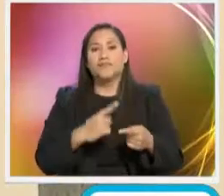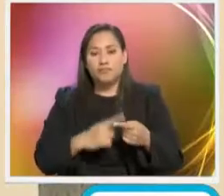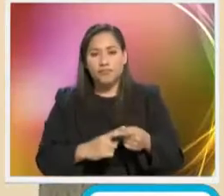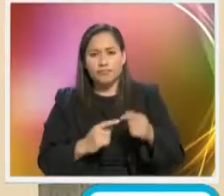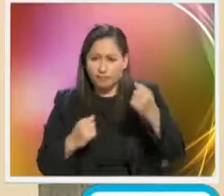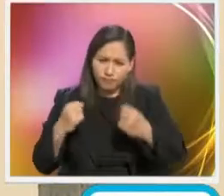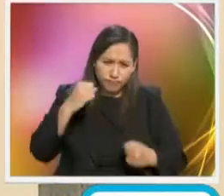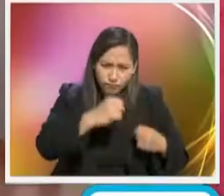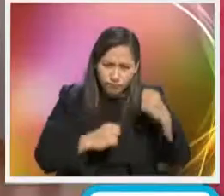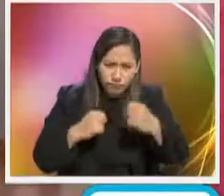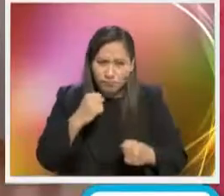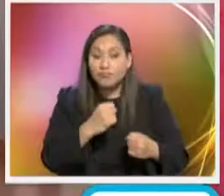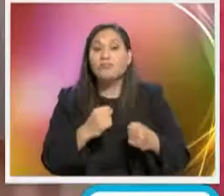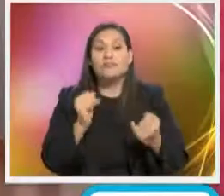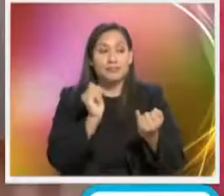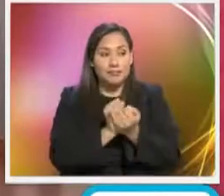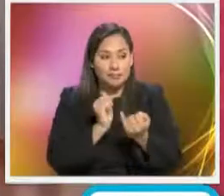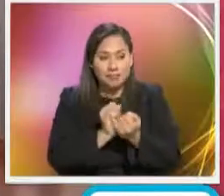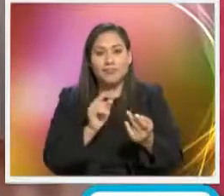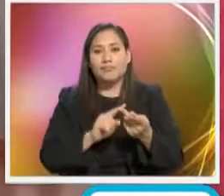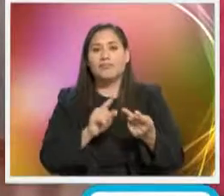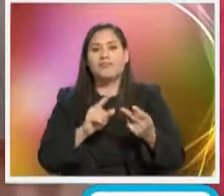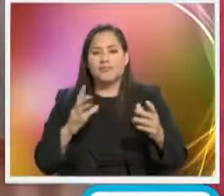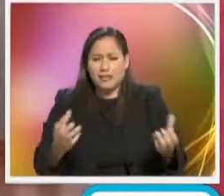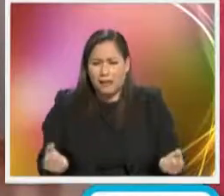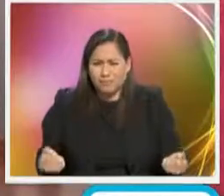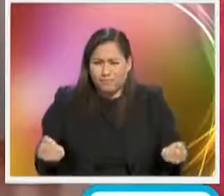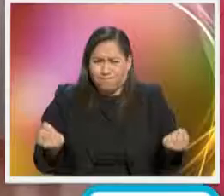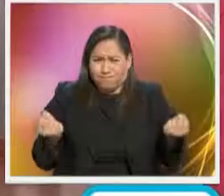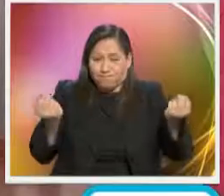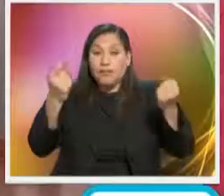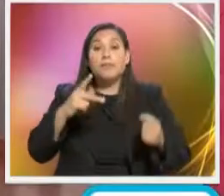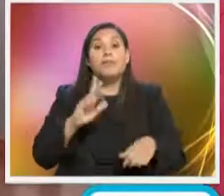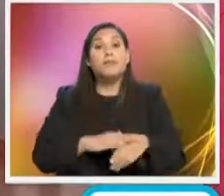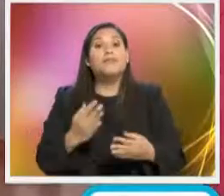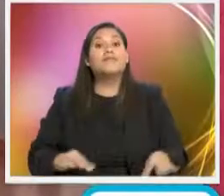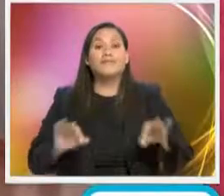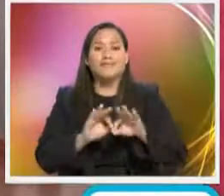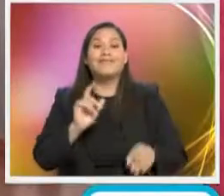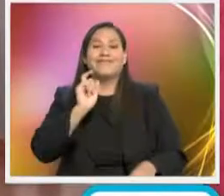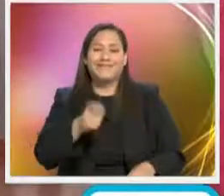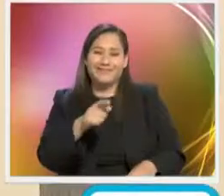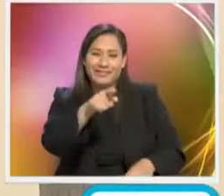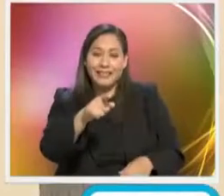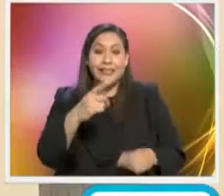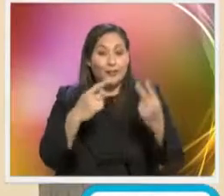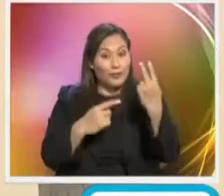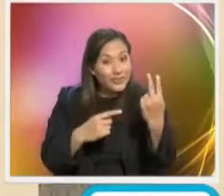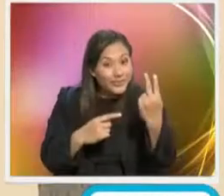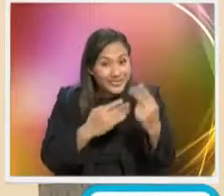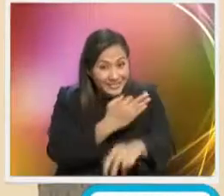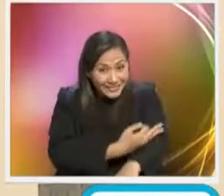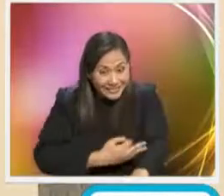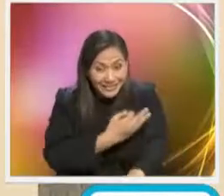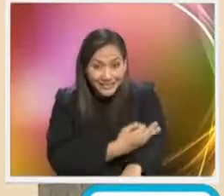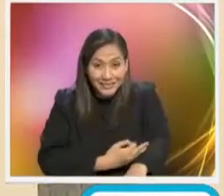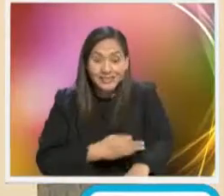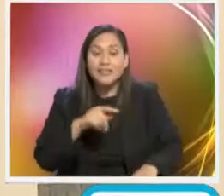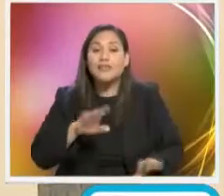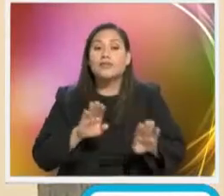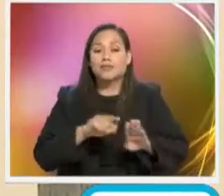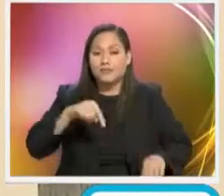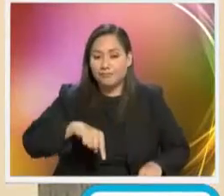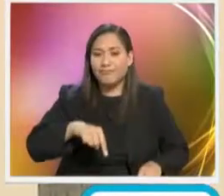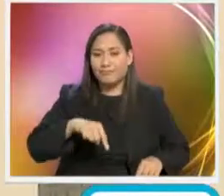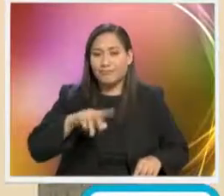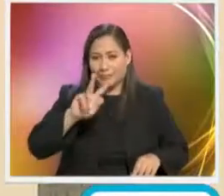en el boxeo, va a haber también halterofilia en México, pero lo más importante es que a las 2 de la tarde, a través